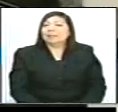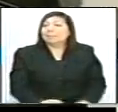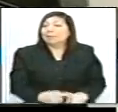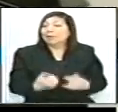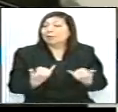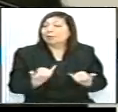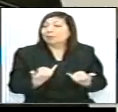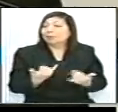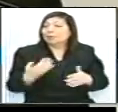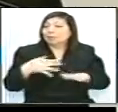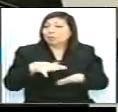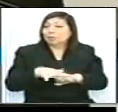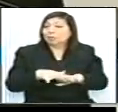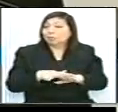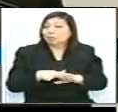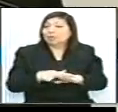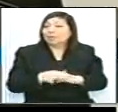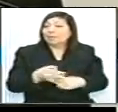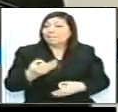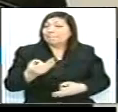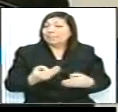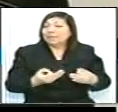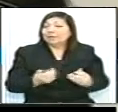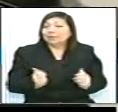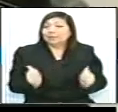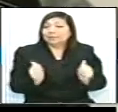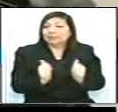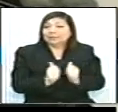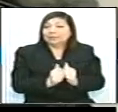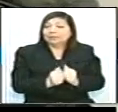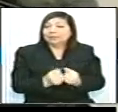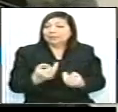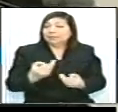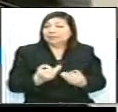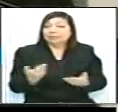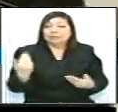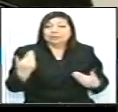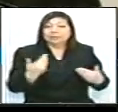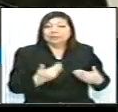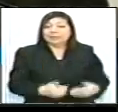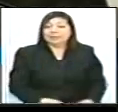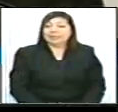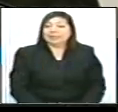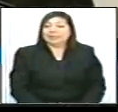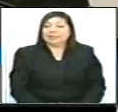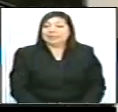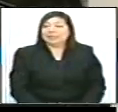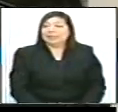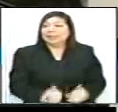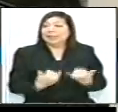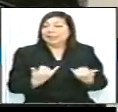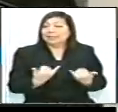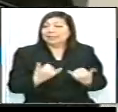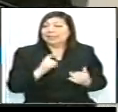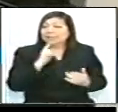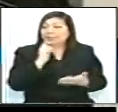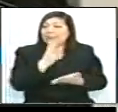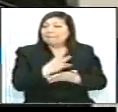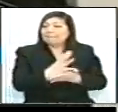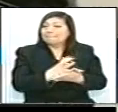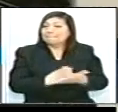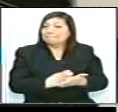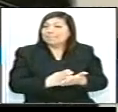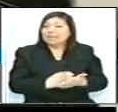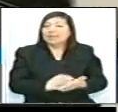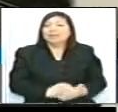con esta inclusión de presupuesto, en comparación con el presupuesto de inversiones, vemos que este se ha reducido